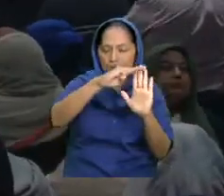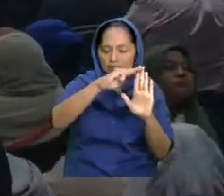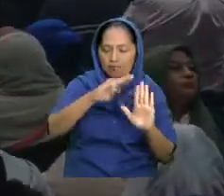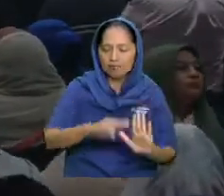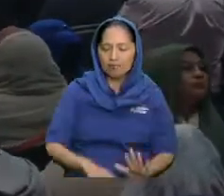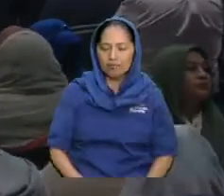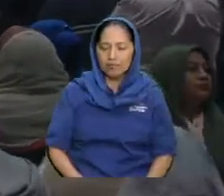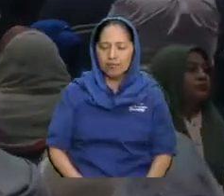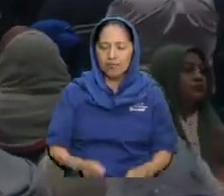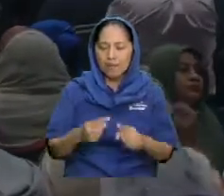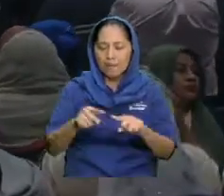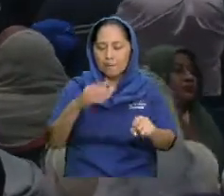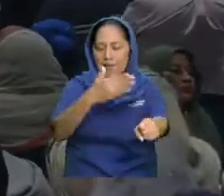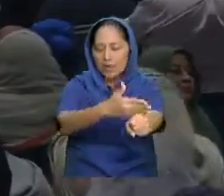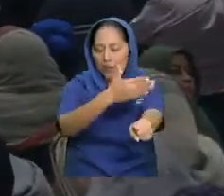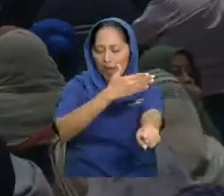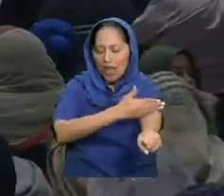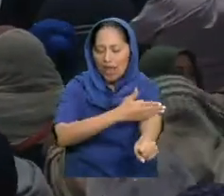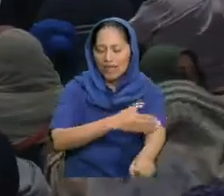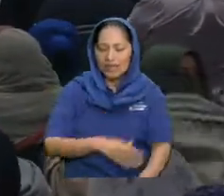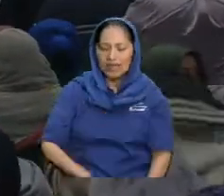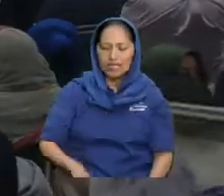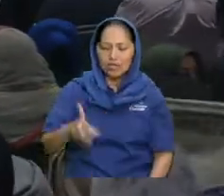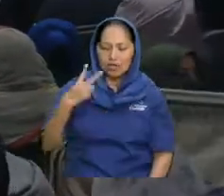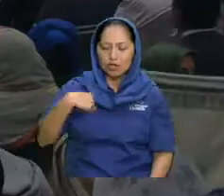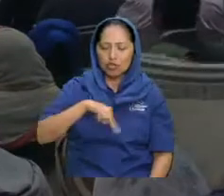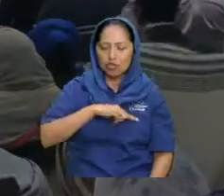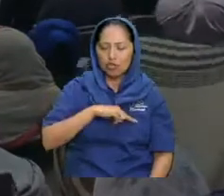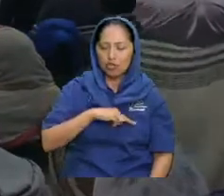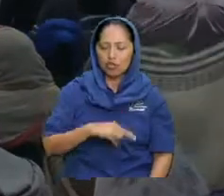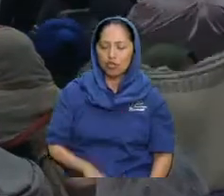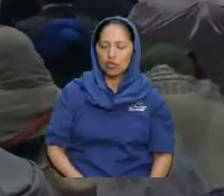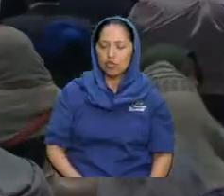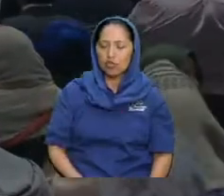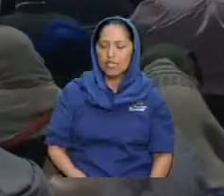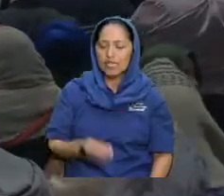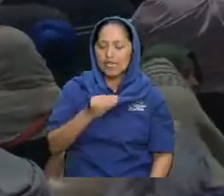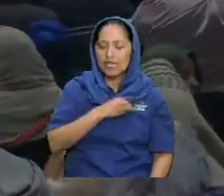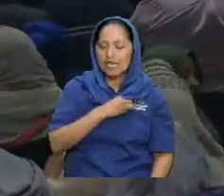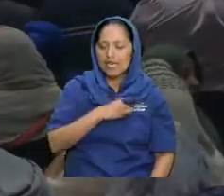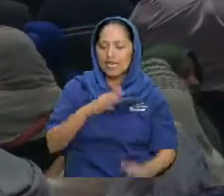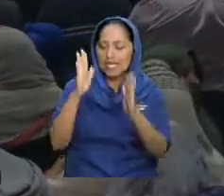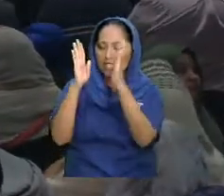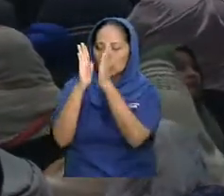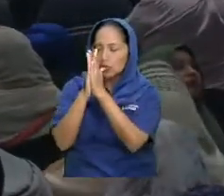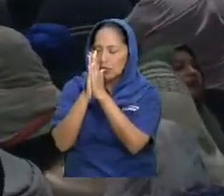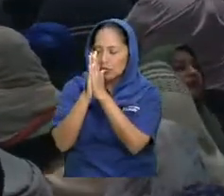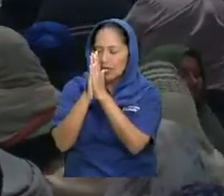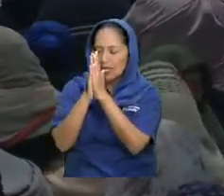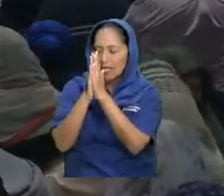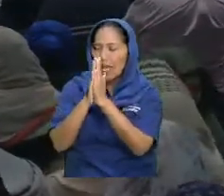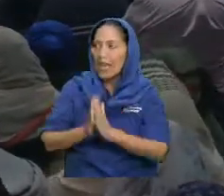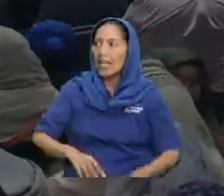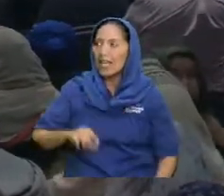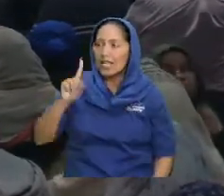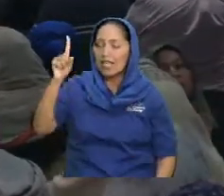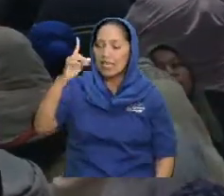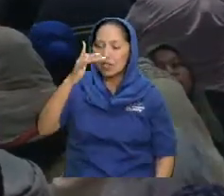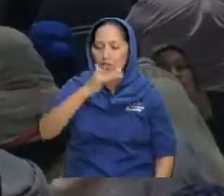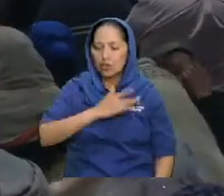Señor, queremos dar espacio para suplicarte, toca los corazones de los que no te conocen,